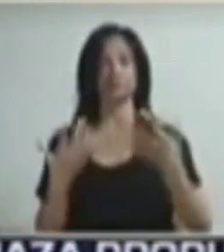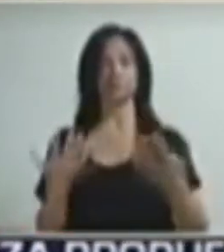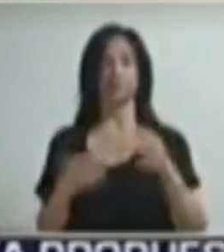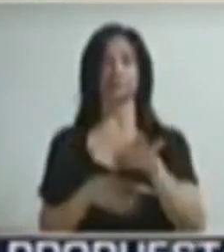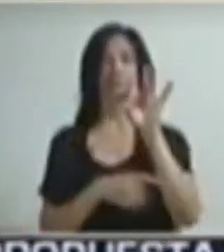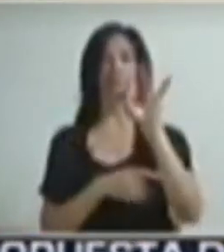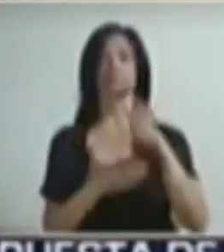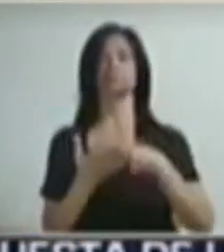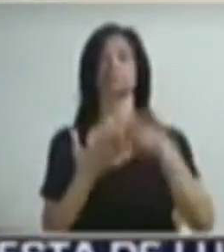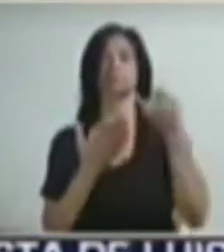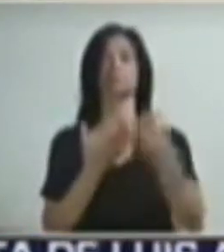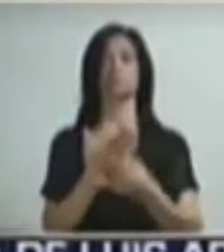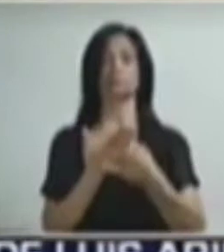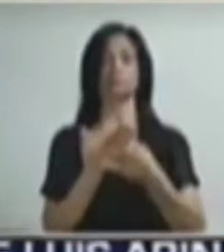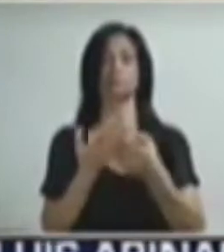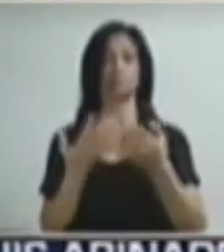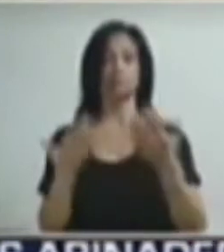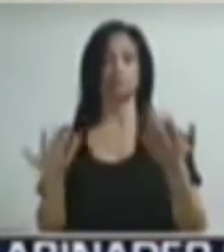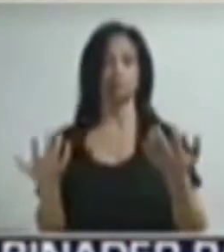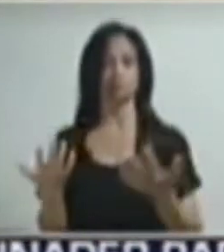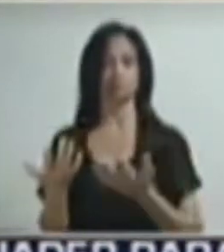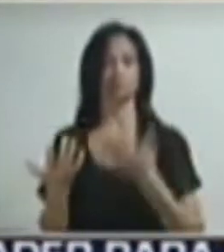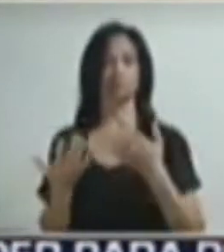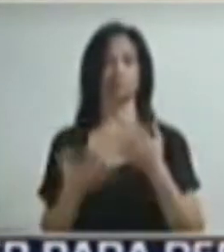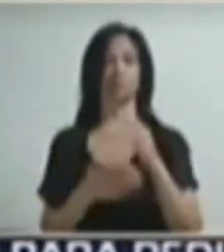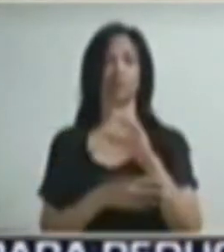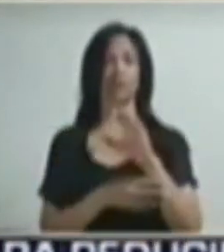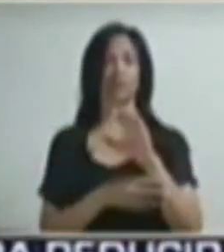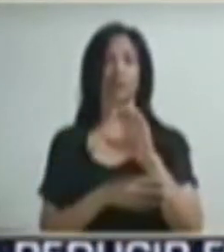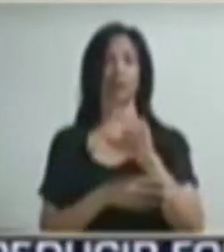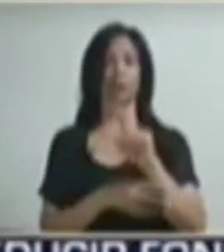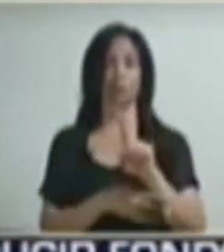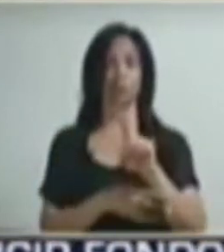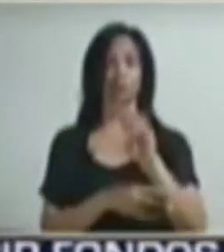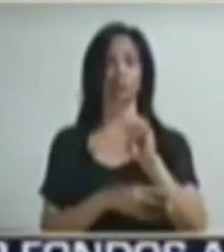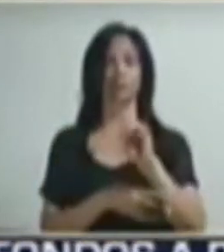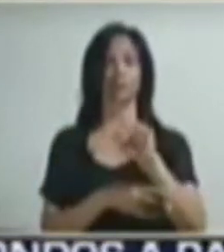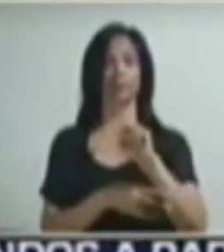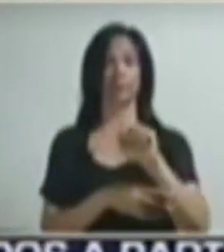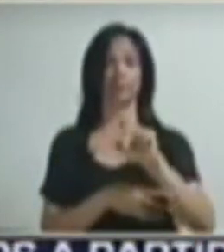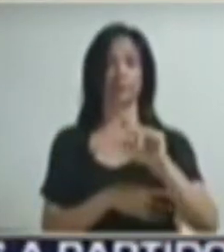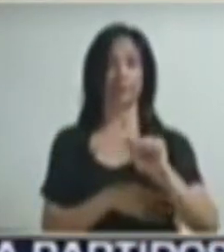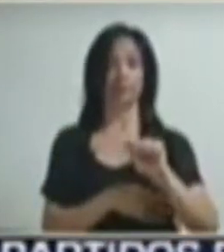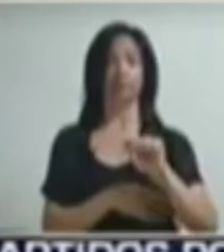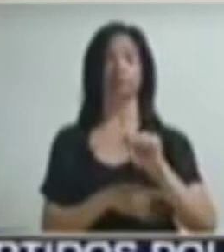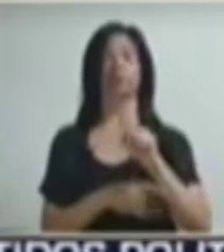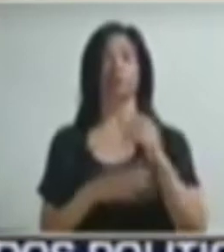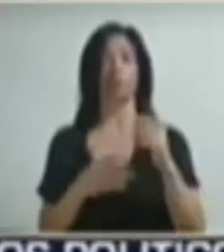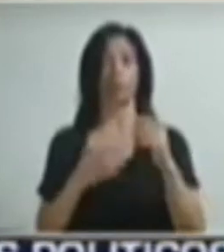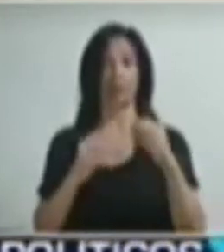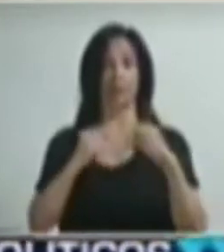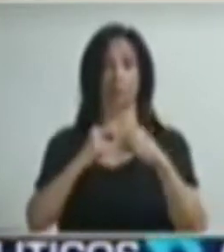proyecto de la Cruz de Manzanillo en Montecristi en crisis y en plena